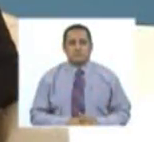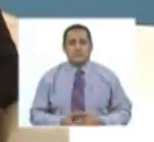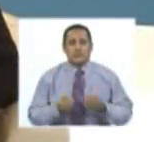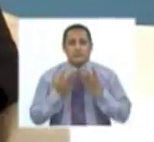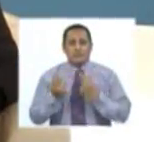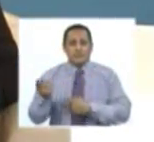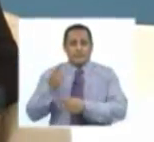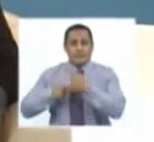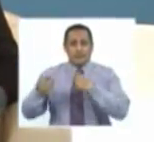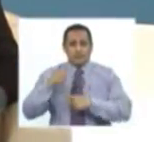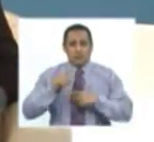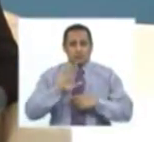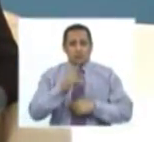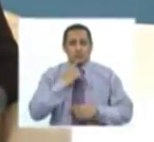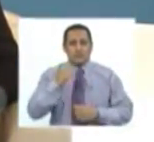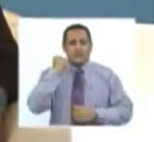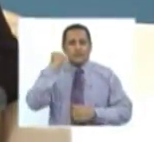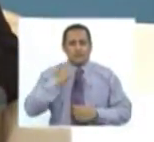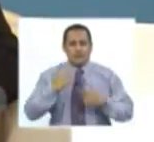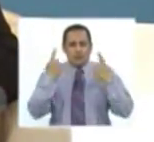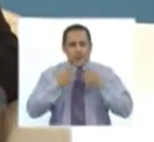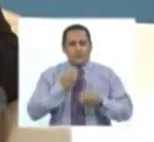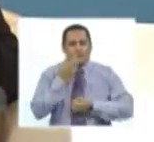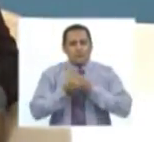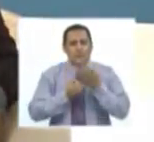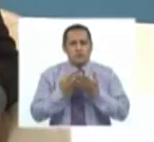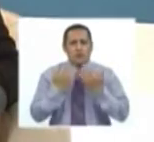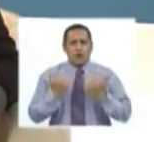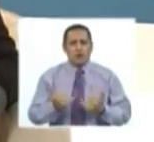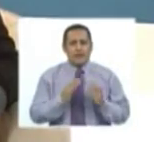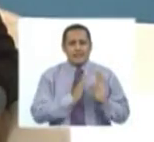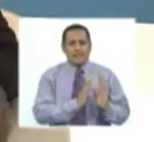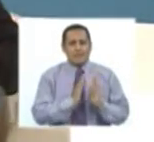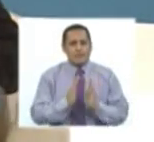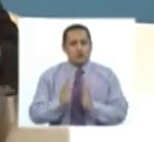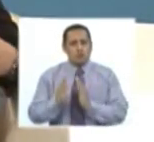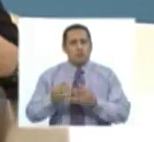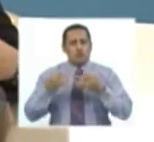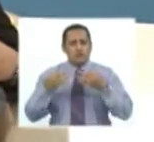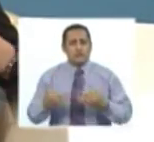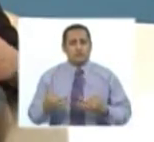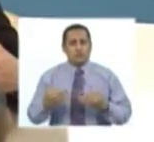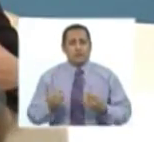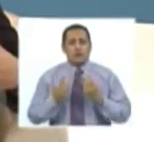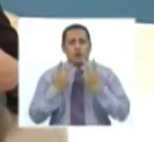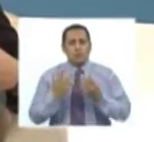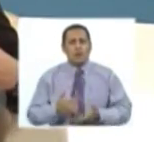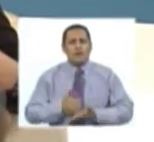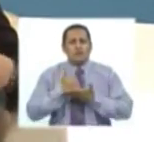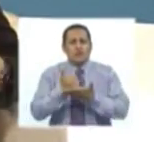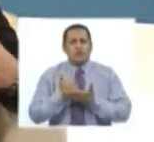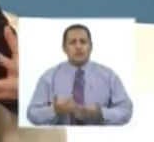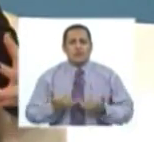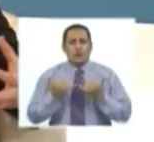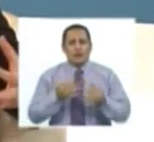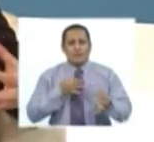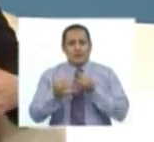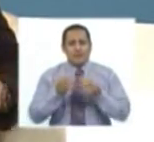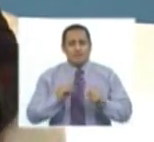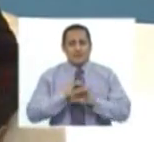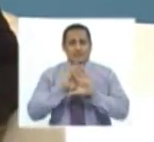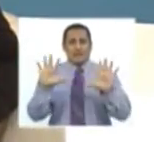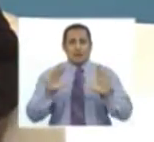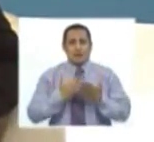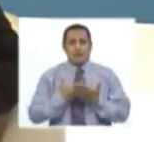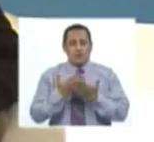Estamos ya de regreso en Tus Derechos esta mañana comentando el debido proceso, y para ayudarnos a explayarnos en el